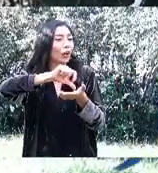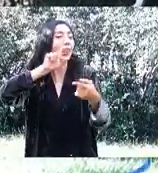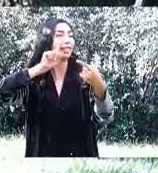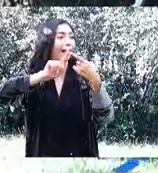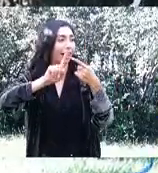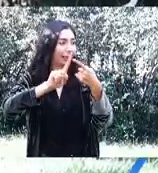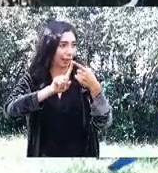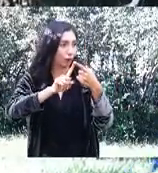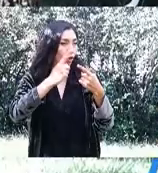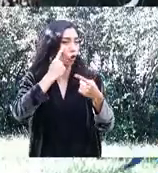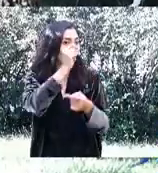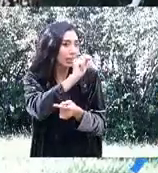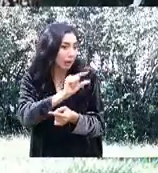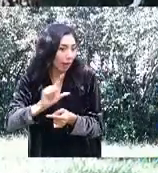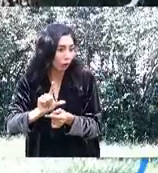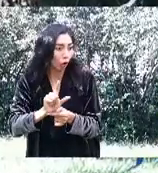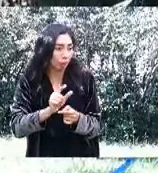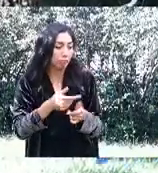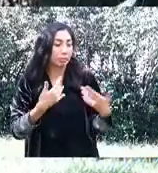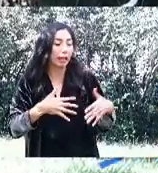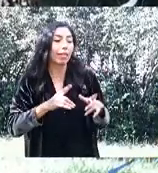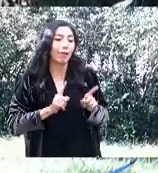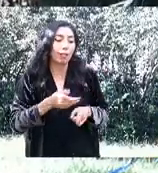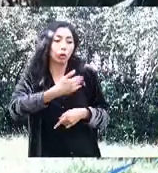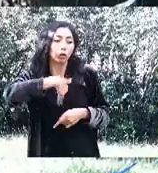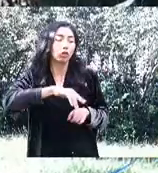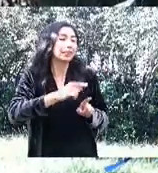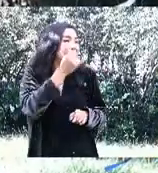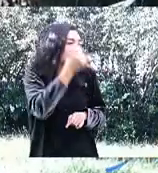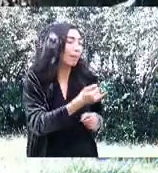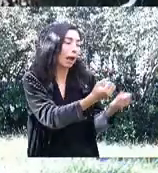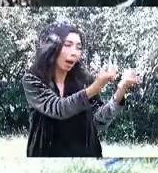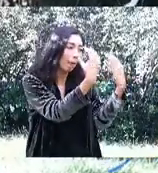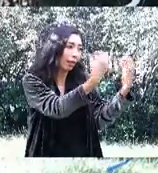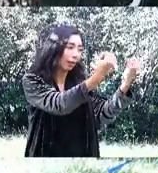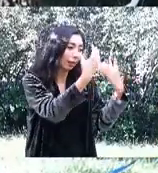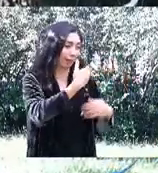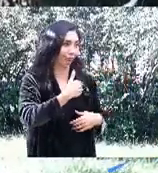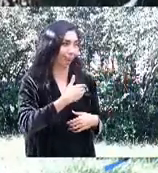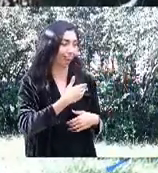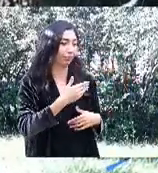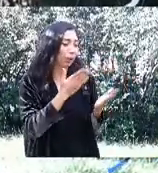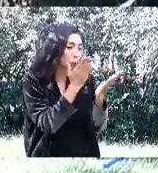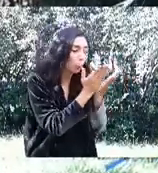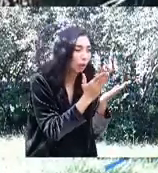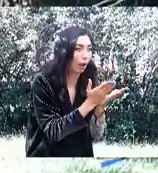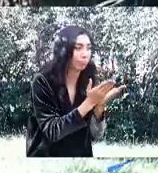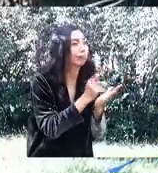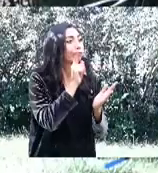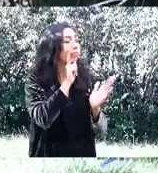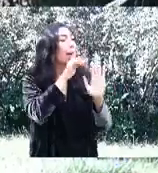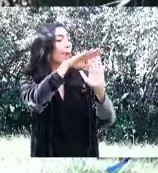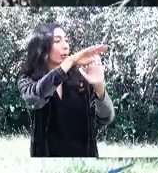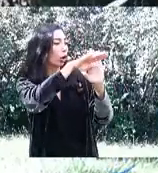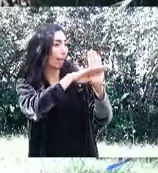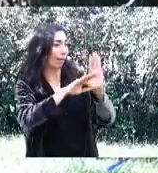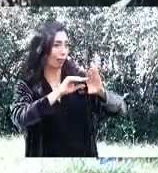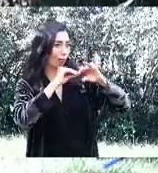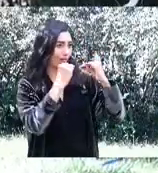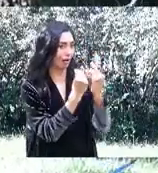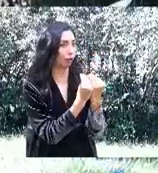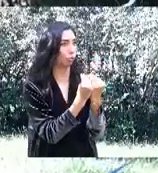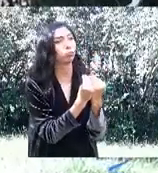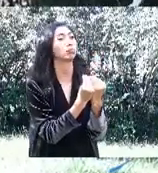eh tenemos que estar en constante formación esta constante formación eh tiene un programa muy integral que consiste